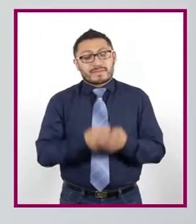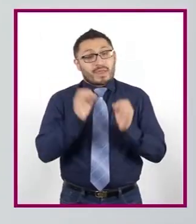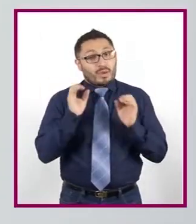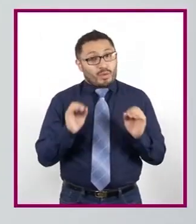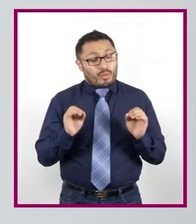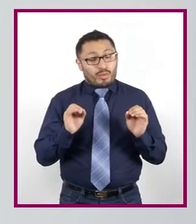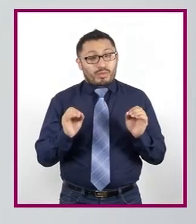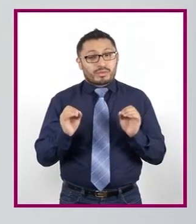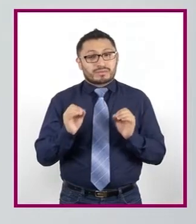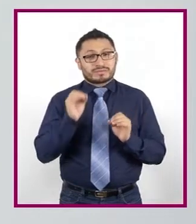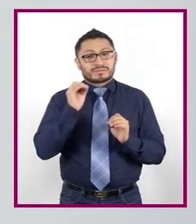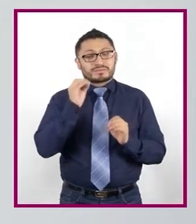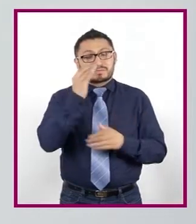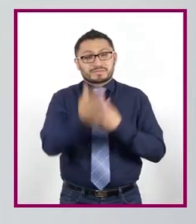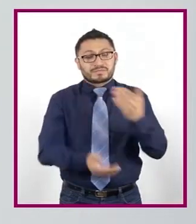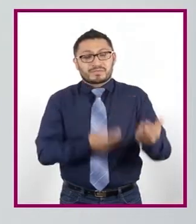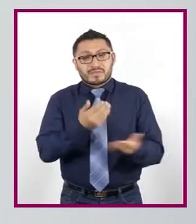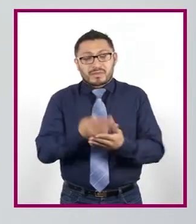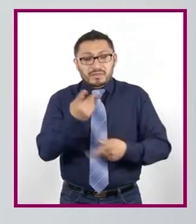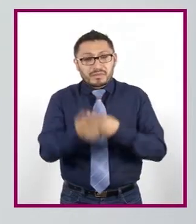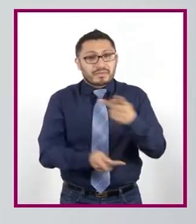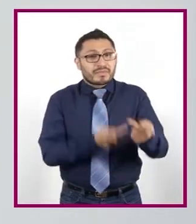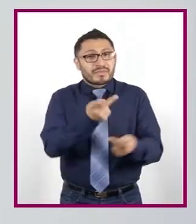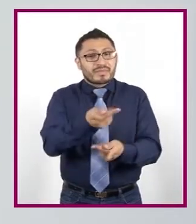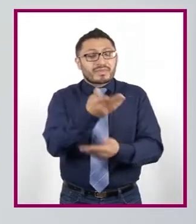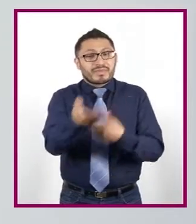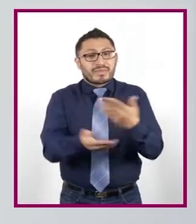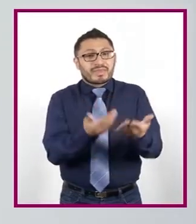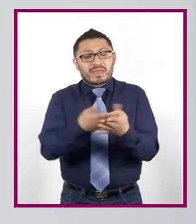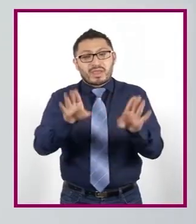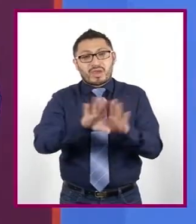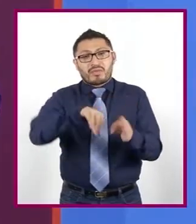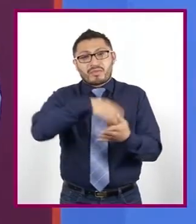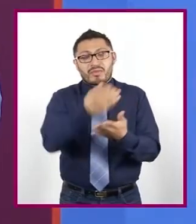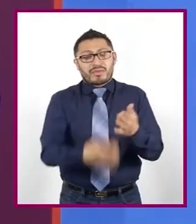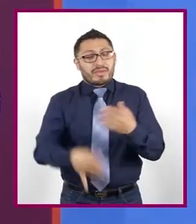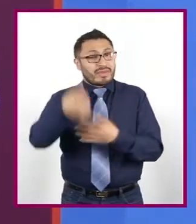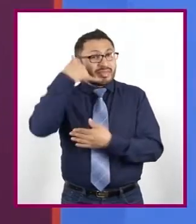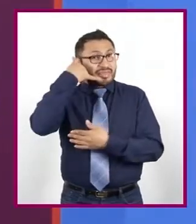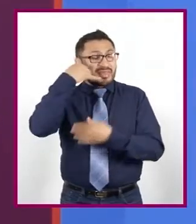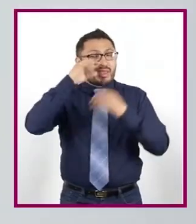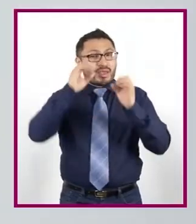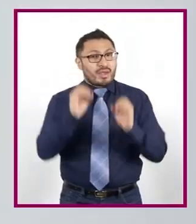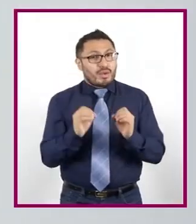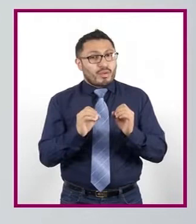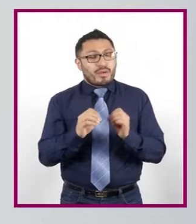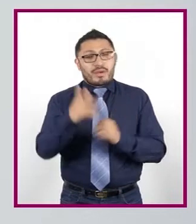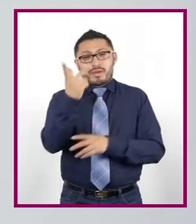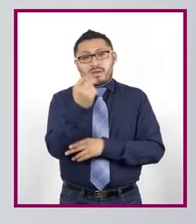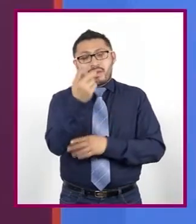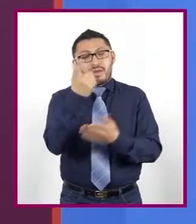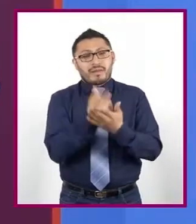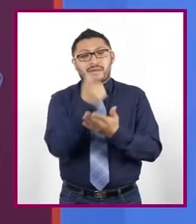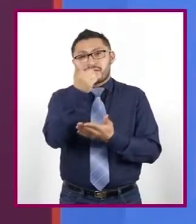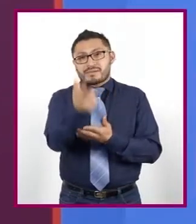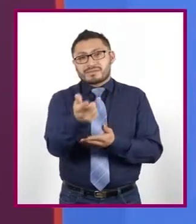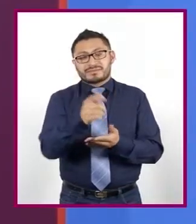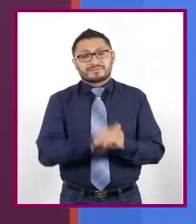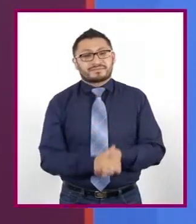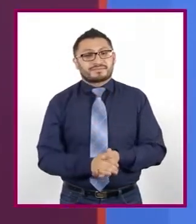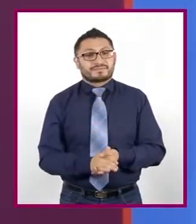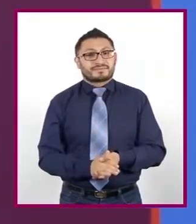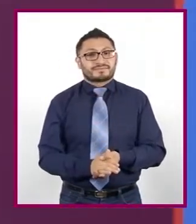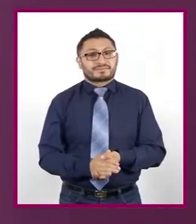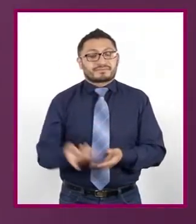o prestación de servicios, como puede ser el contratar una línea telefónica o televisión de paga. En